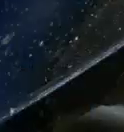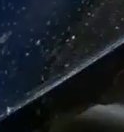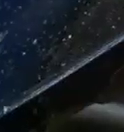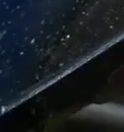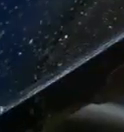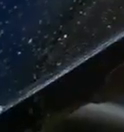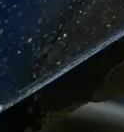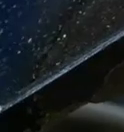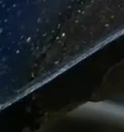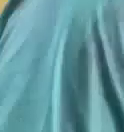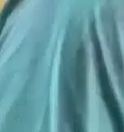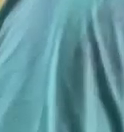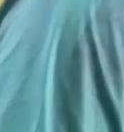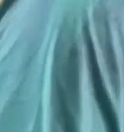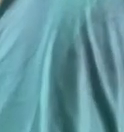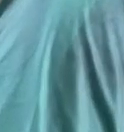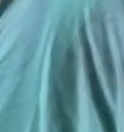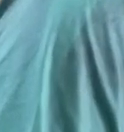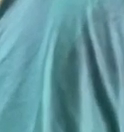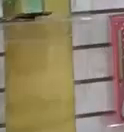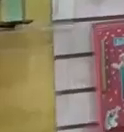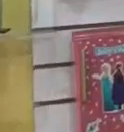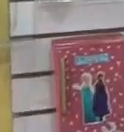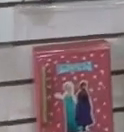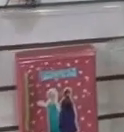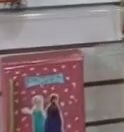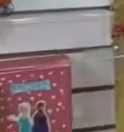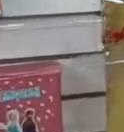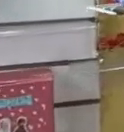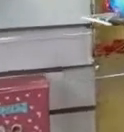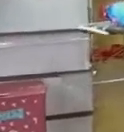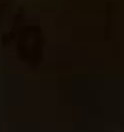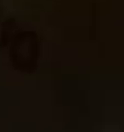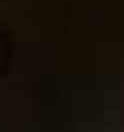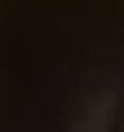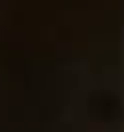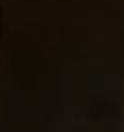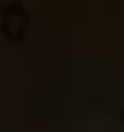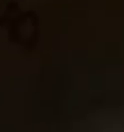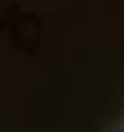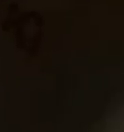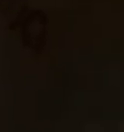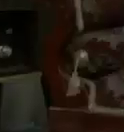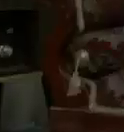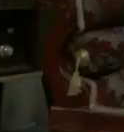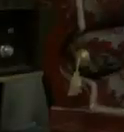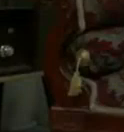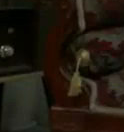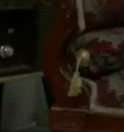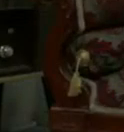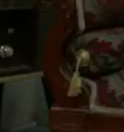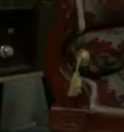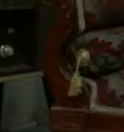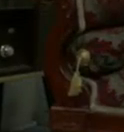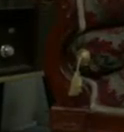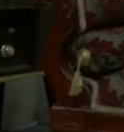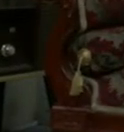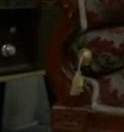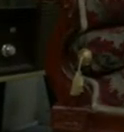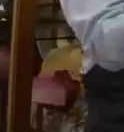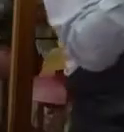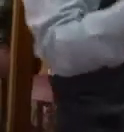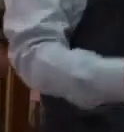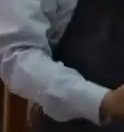Tierra de hombres y mujeres talentosos que con su trabajo y esfuerzo mantienen viva la magia de esta ciudad